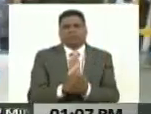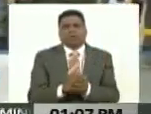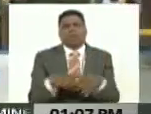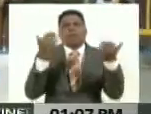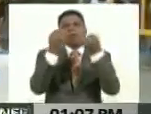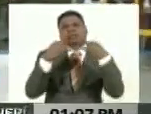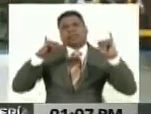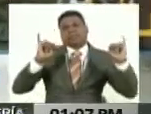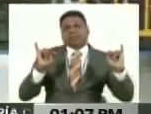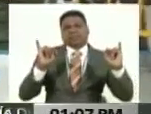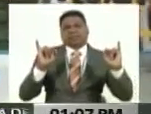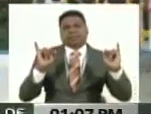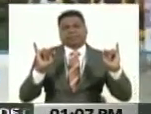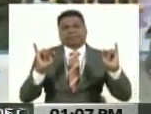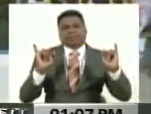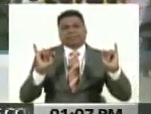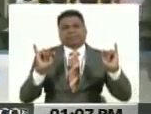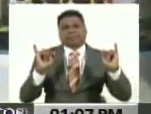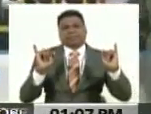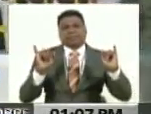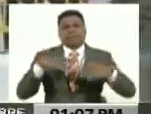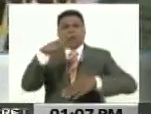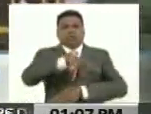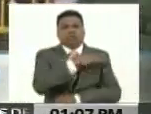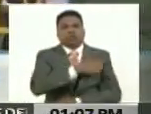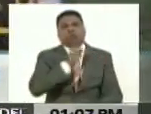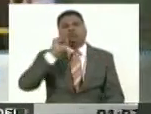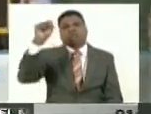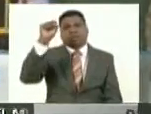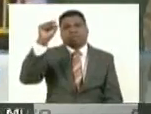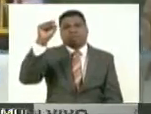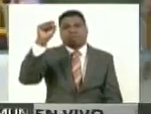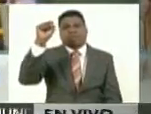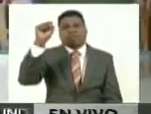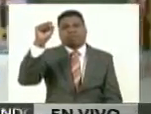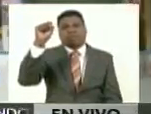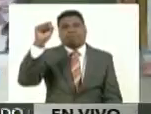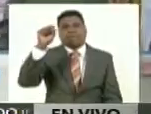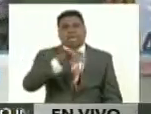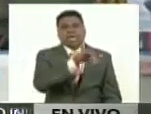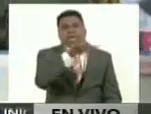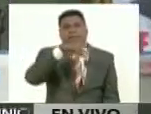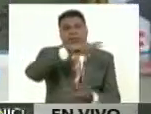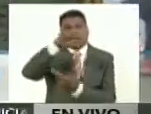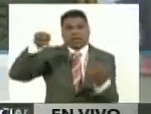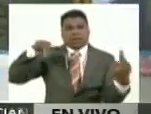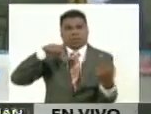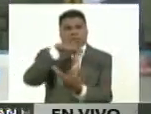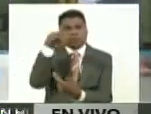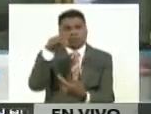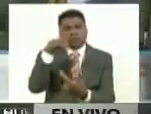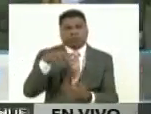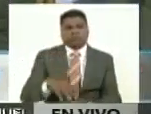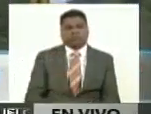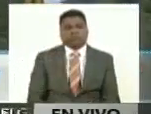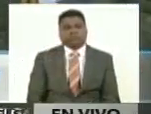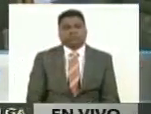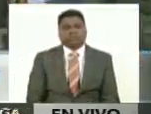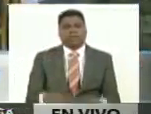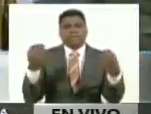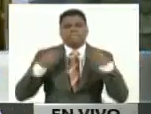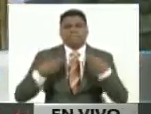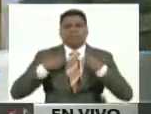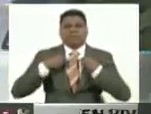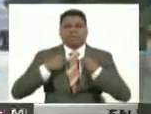independencia! ¡Por la independencia! ¡Por el socialismo! ¡Por el socialismo! ¡Y por la revolución! ¡Y por la revolución!